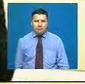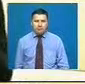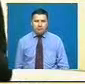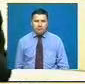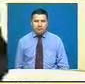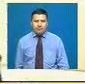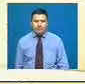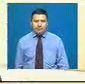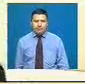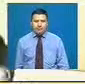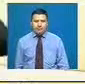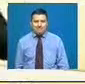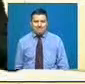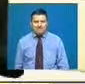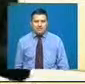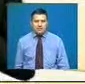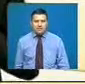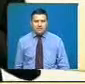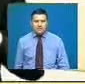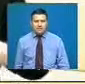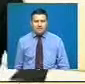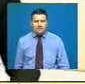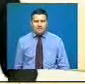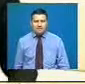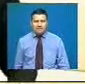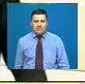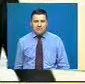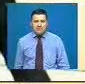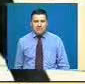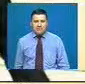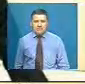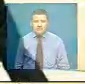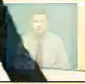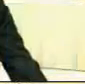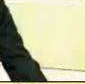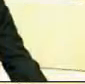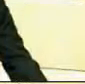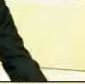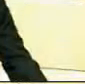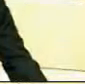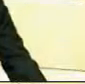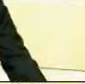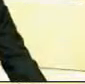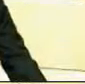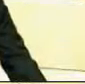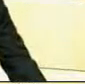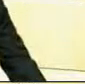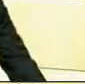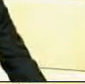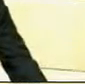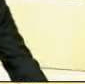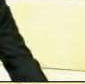bien del país. Por eso es que a mí